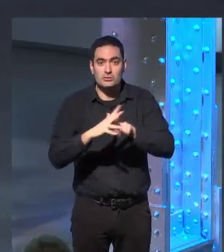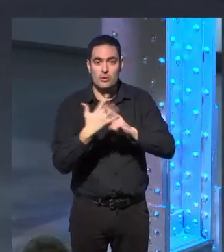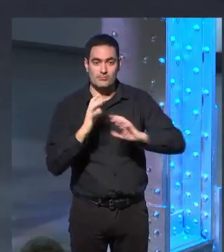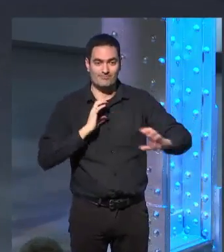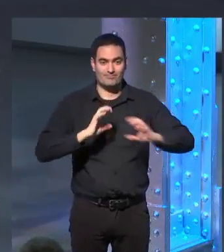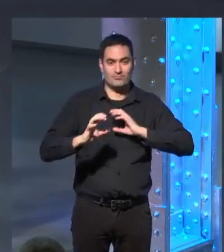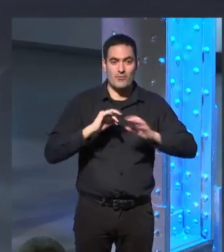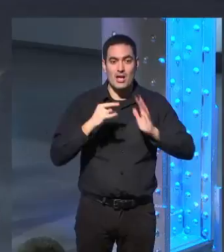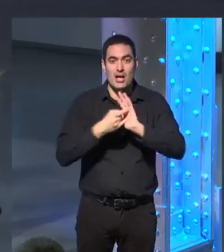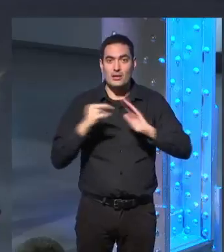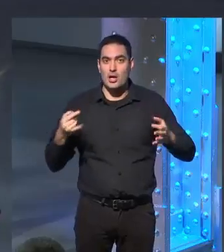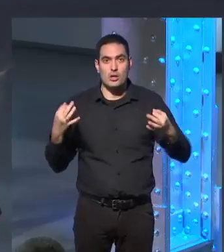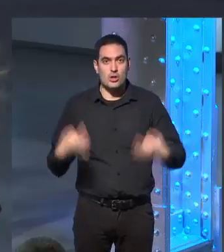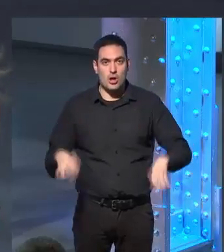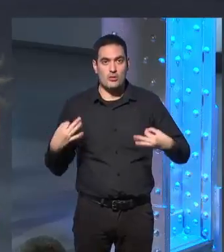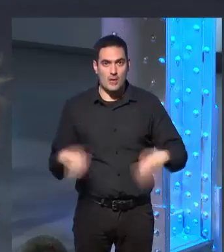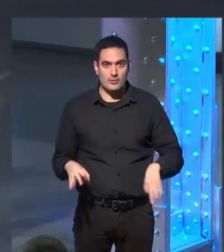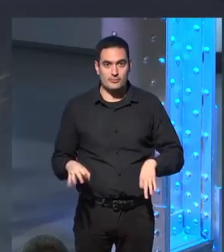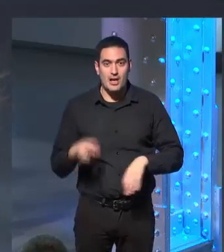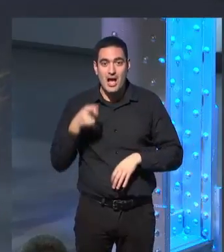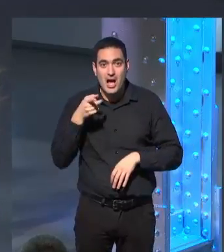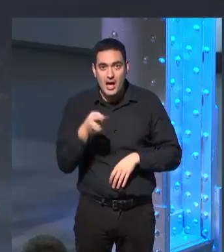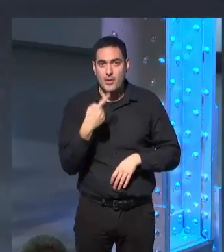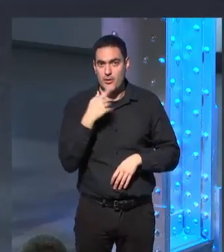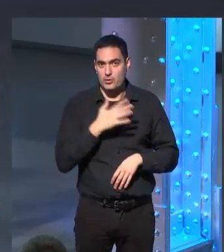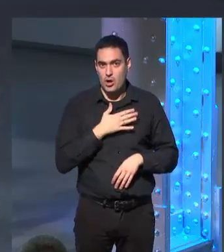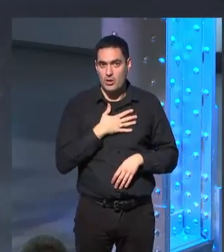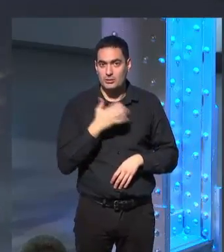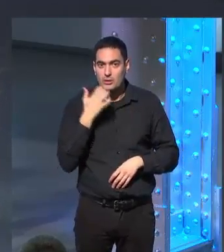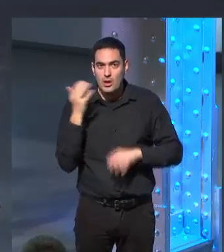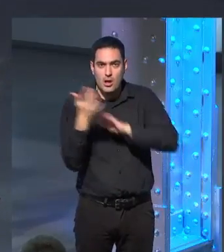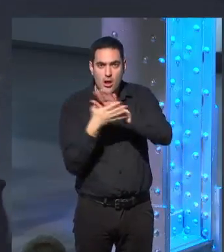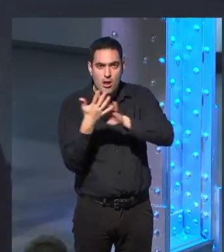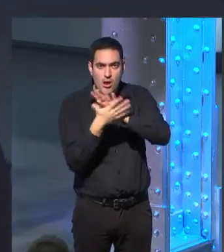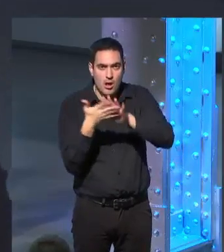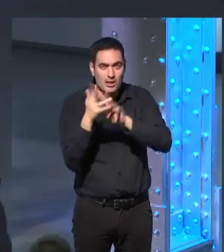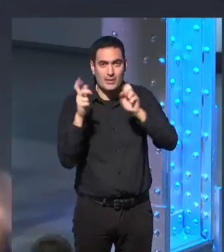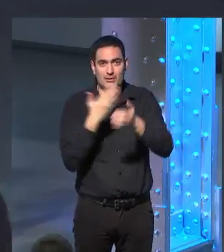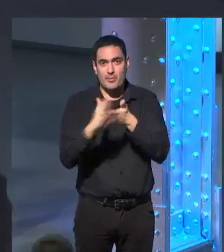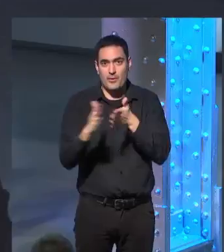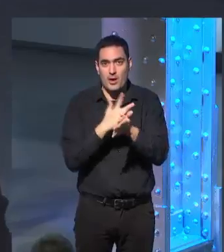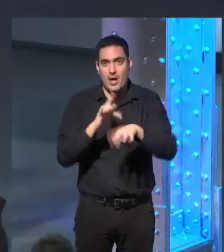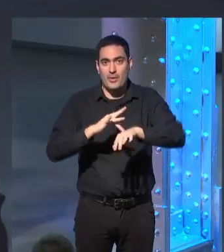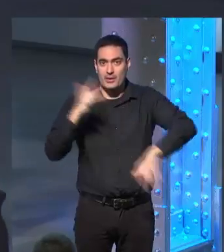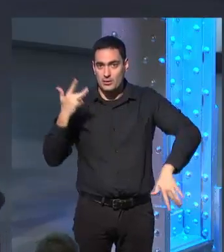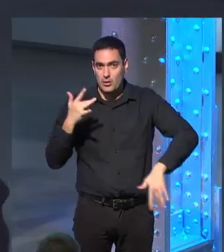las conversaciones de tecnología en el hogar. O sea, ahí es donde digo yo, ¿no? O sea, cuando yo hablo de coser la brecha digital, que bueno, se le puede llamar brecha digital o como queráis y